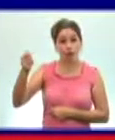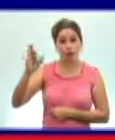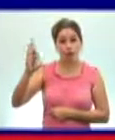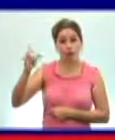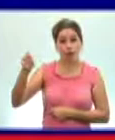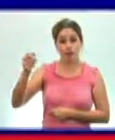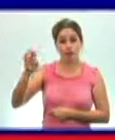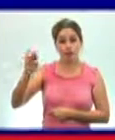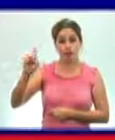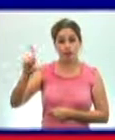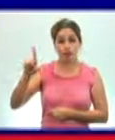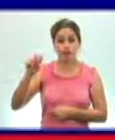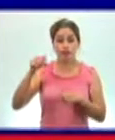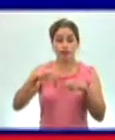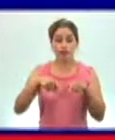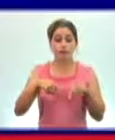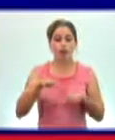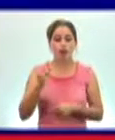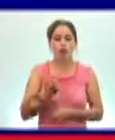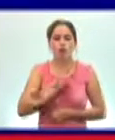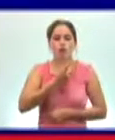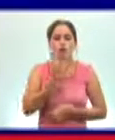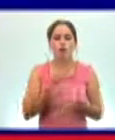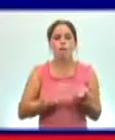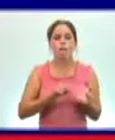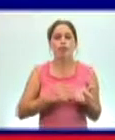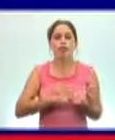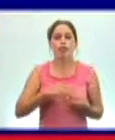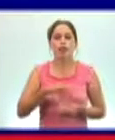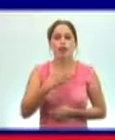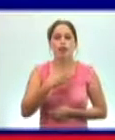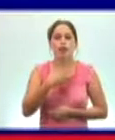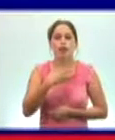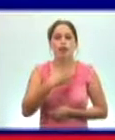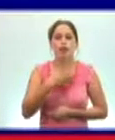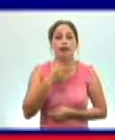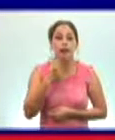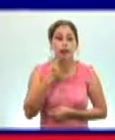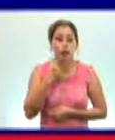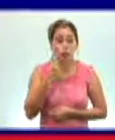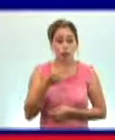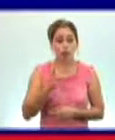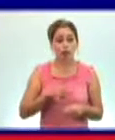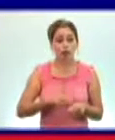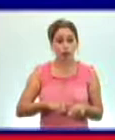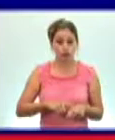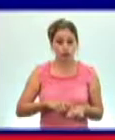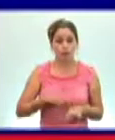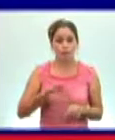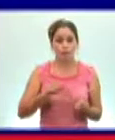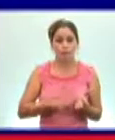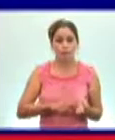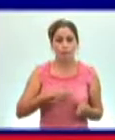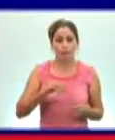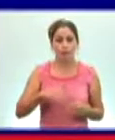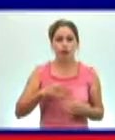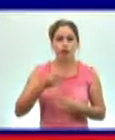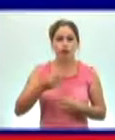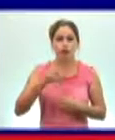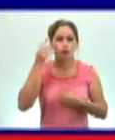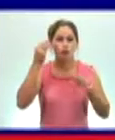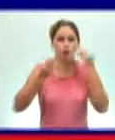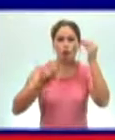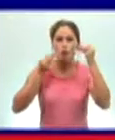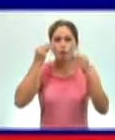el único padre que tenía. Lo llegó a sentir en un momento determinado ante la hostilidad del padre carnal por sus